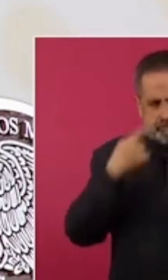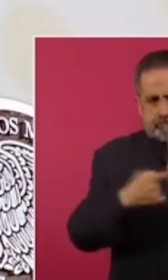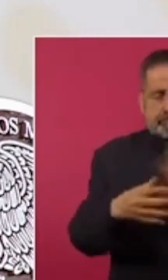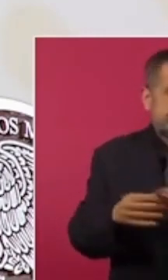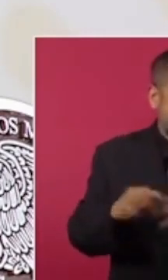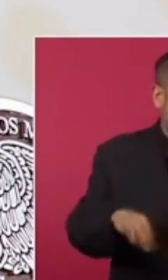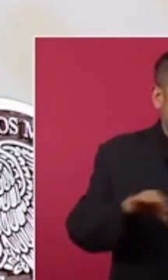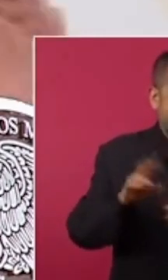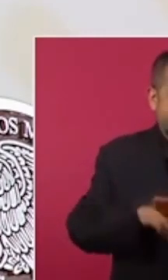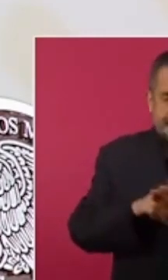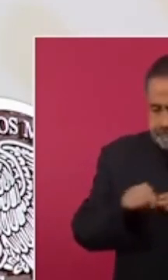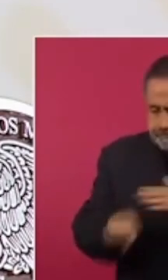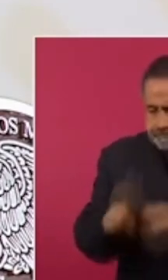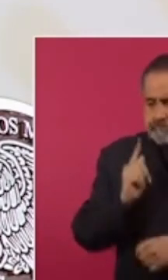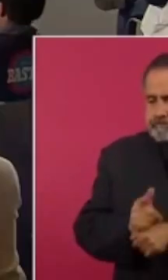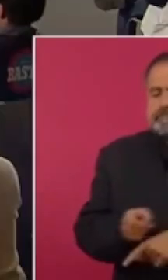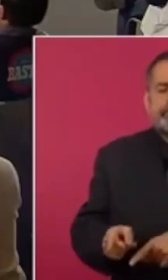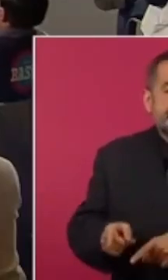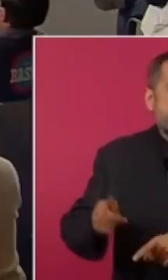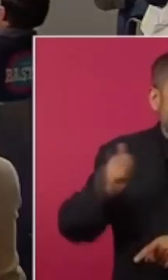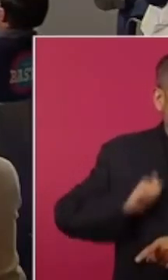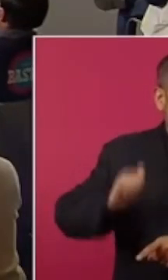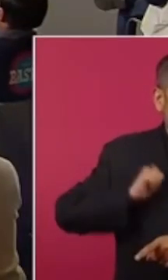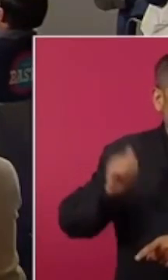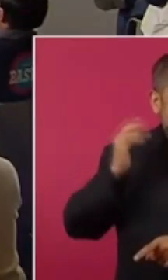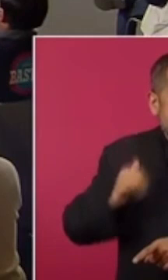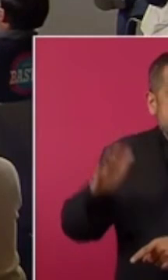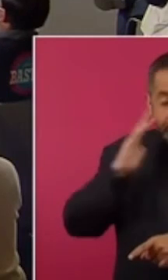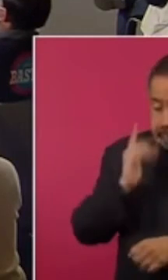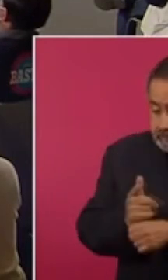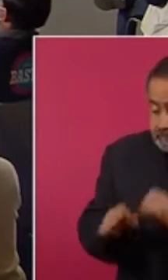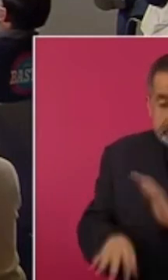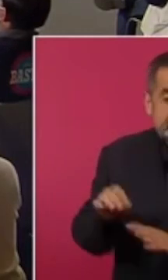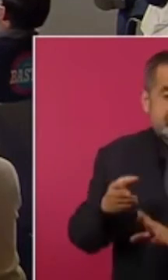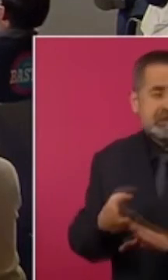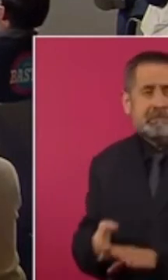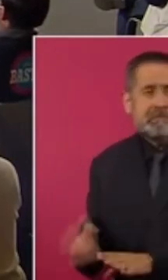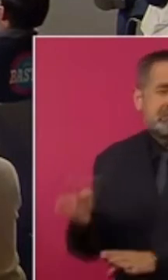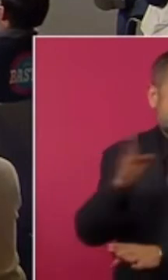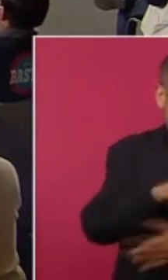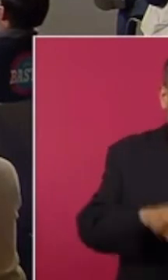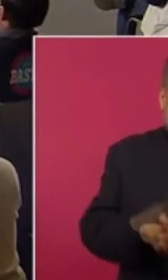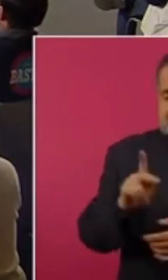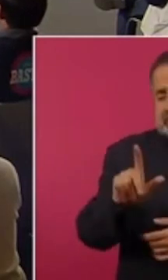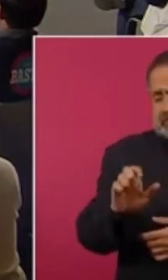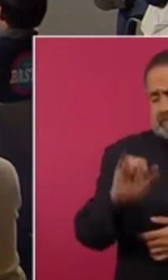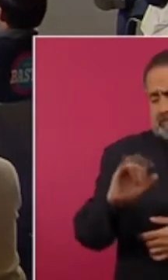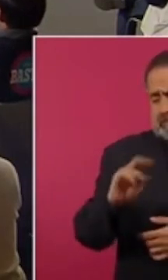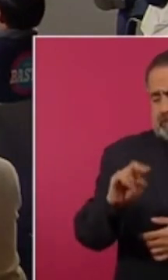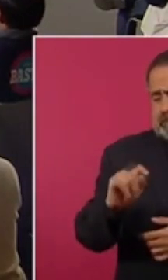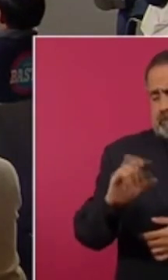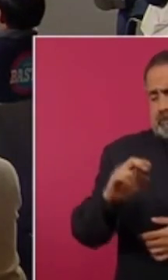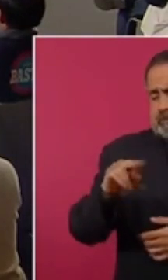aquí, que habla de temporadas muy antiguas, hay fauna del Pleistoceno en estas cavernas, hasta momentos